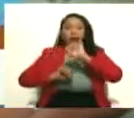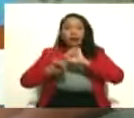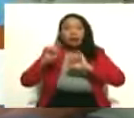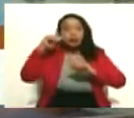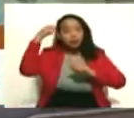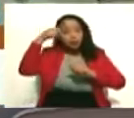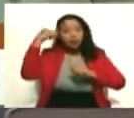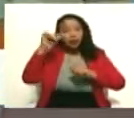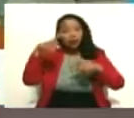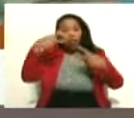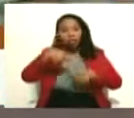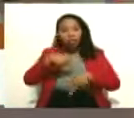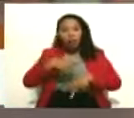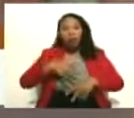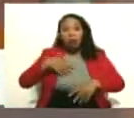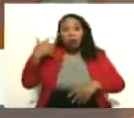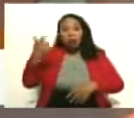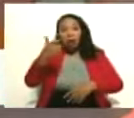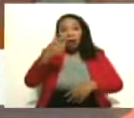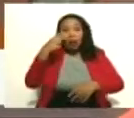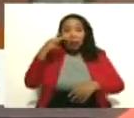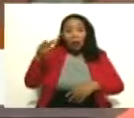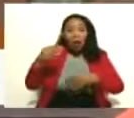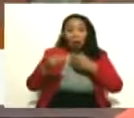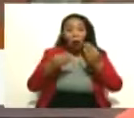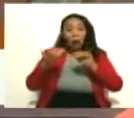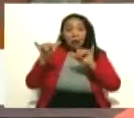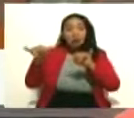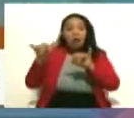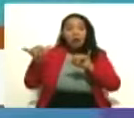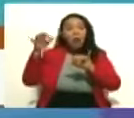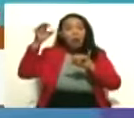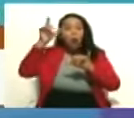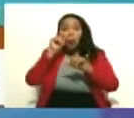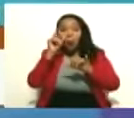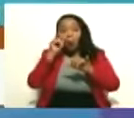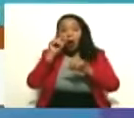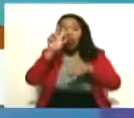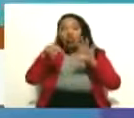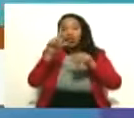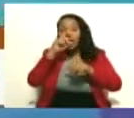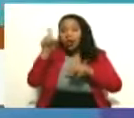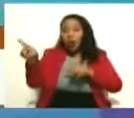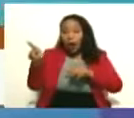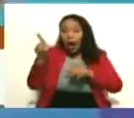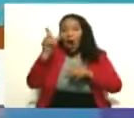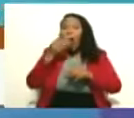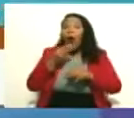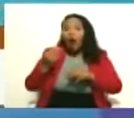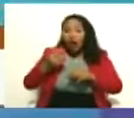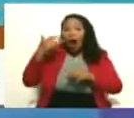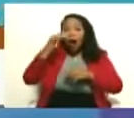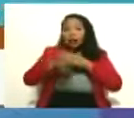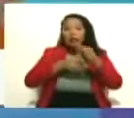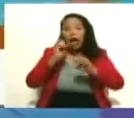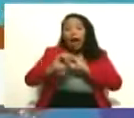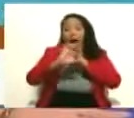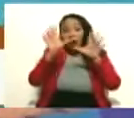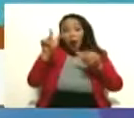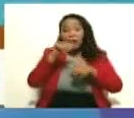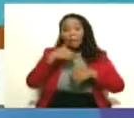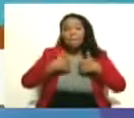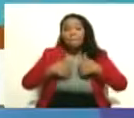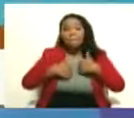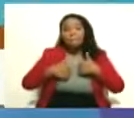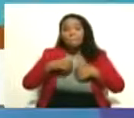está en TikTok, ustedes lo pueden buscar y escuchar al mismo Salvador explicándolo con 12 años. E incluso este miércoles 29, hay que